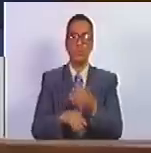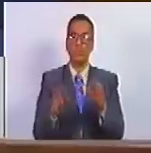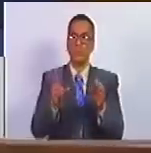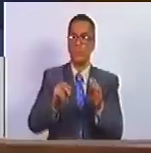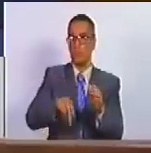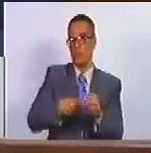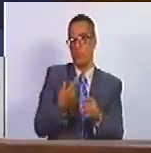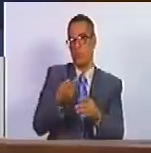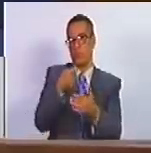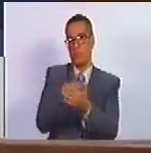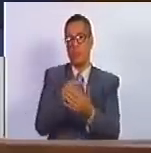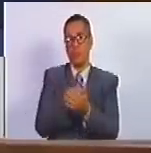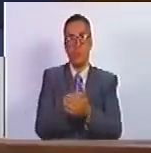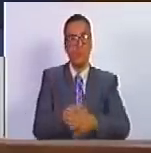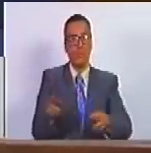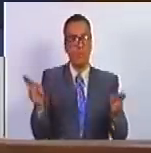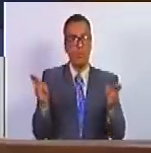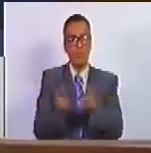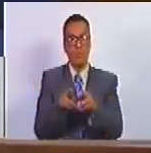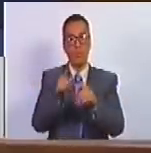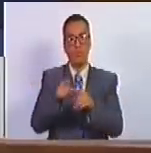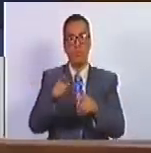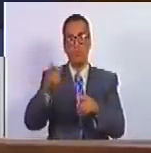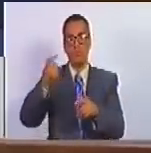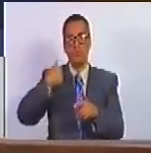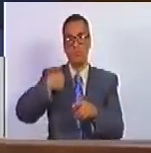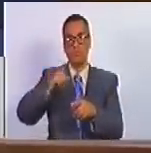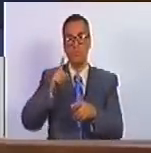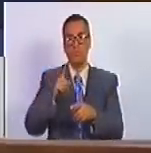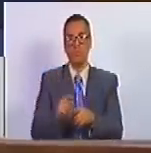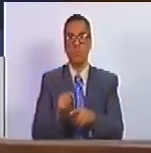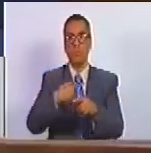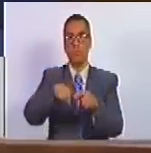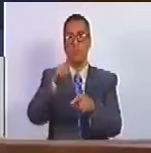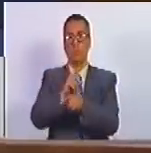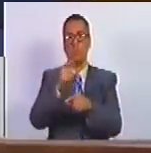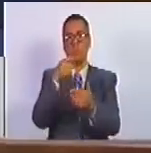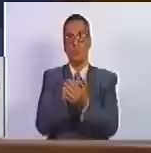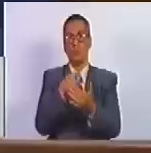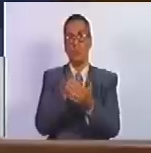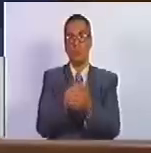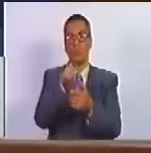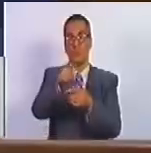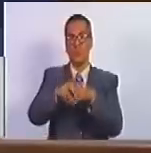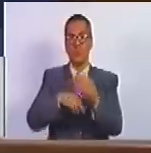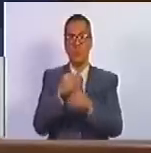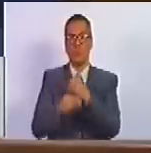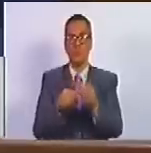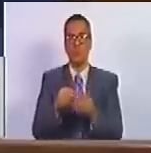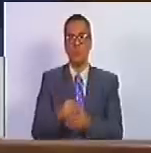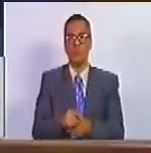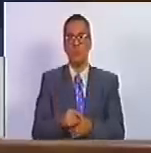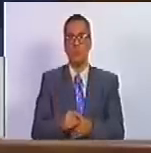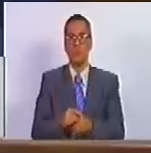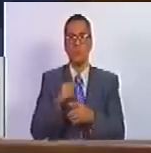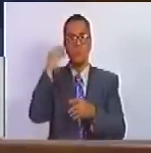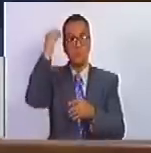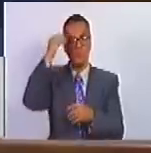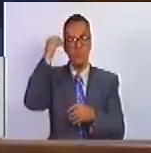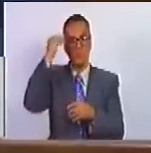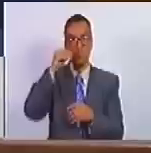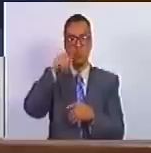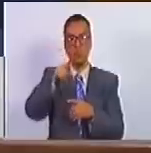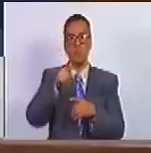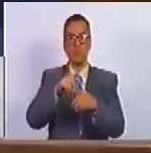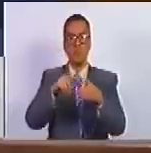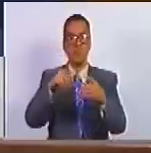El régimen tributario simplificado consistirá en una única cuota impositiva que se fijará considerando el